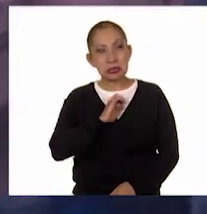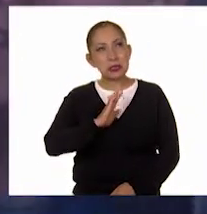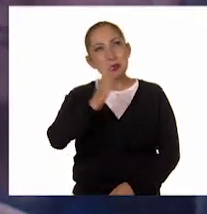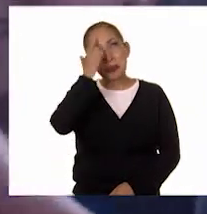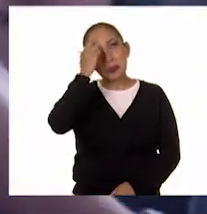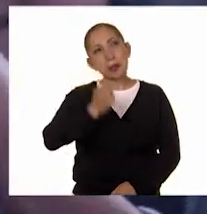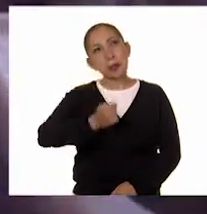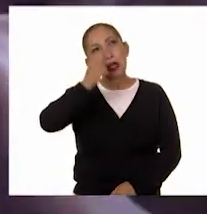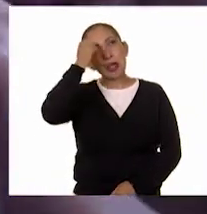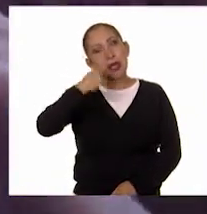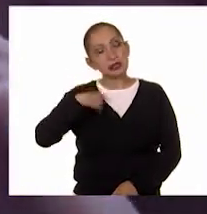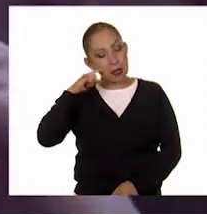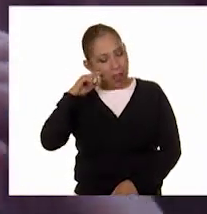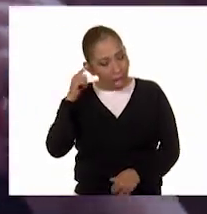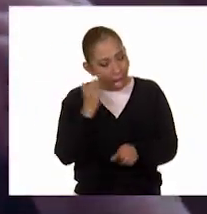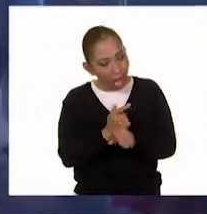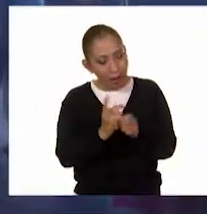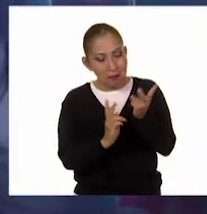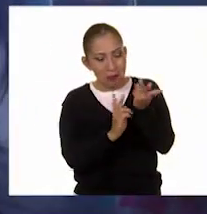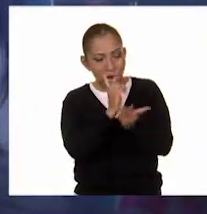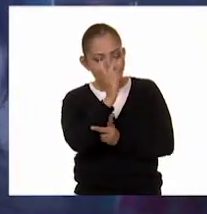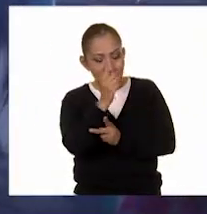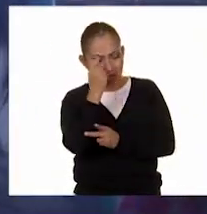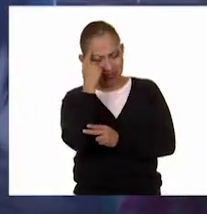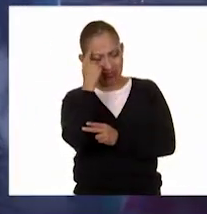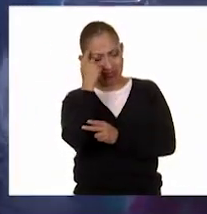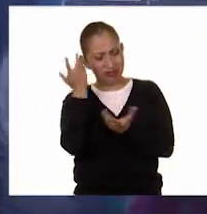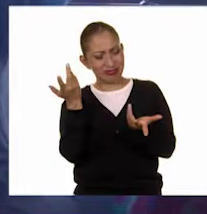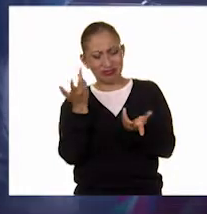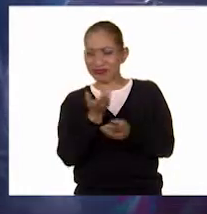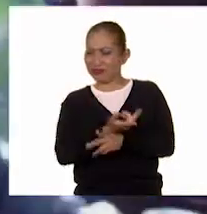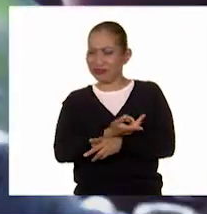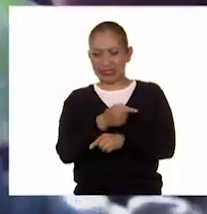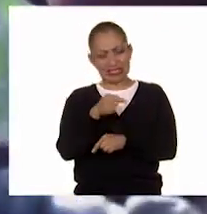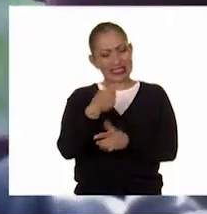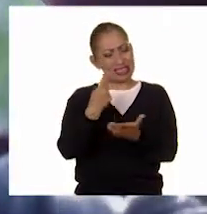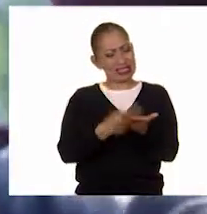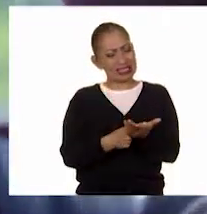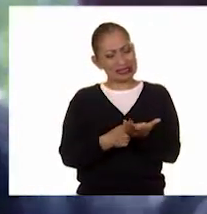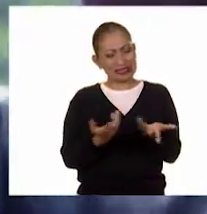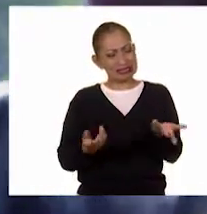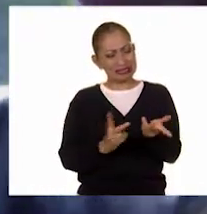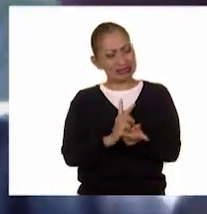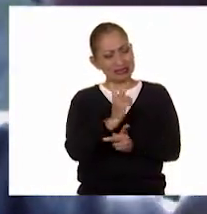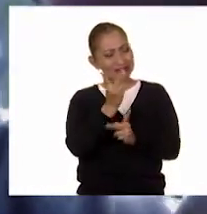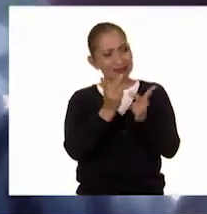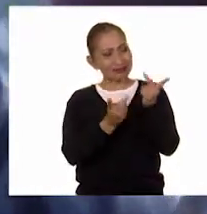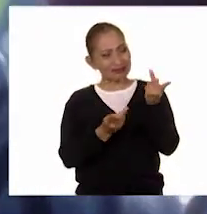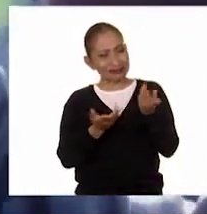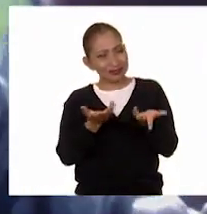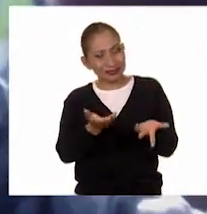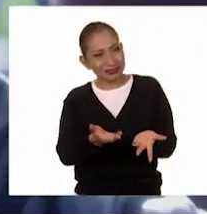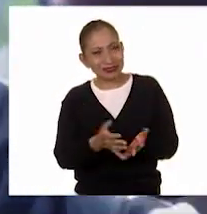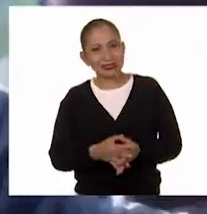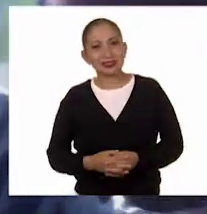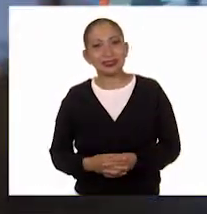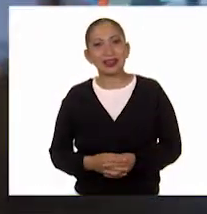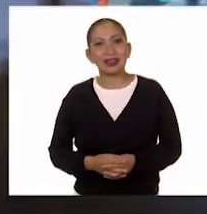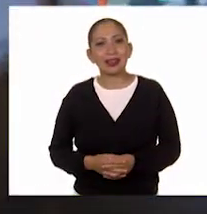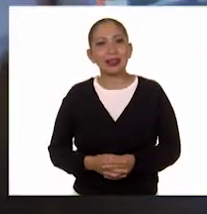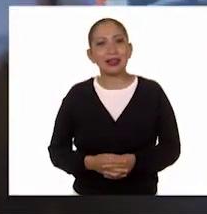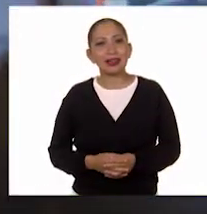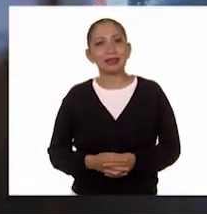la primera vez que vi germinar una plantita y en mi cabeza solo podía pensar qué tenía que pasar en él para que pudiera